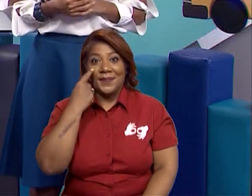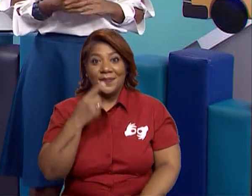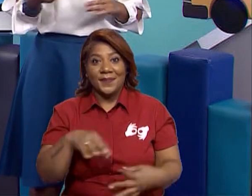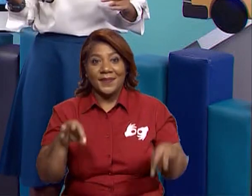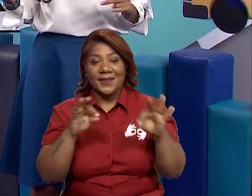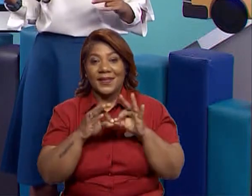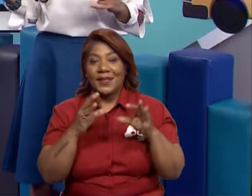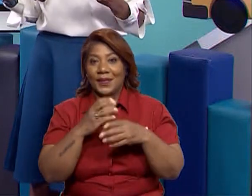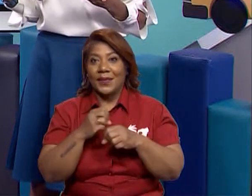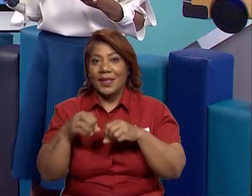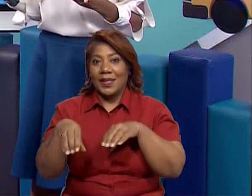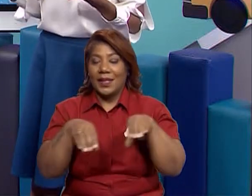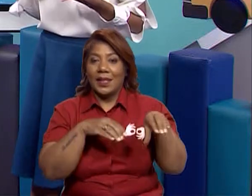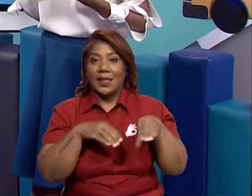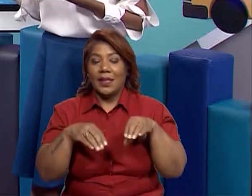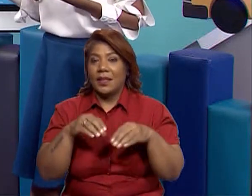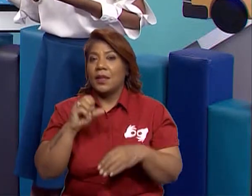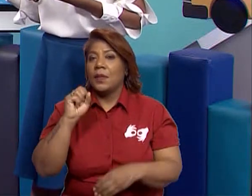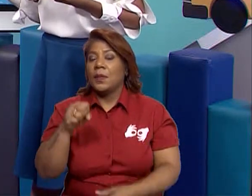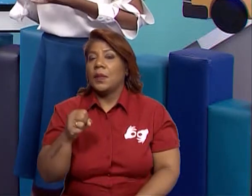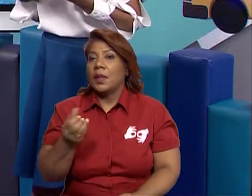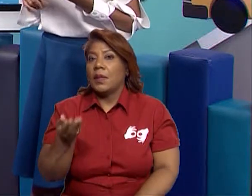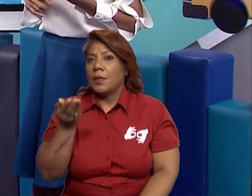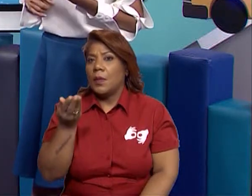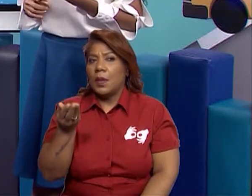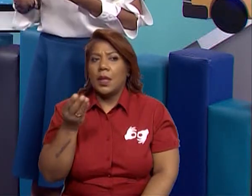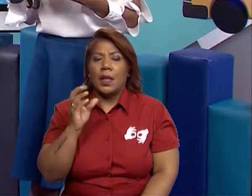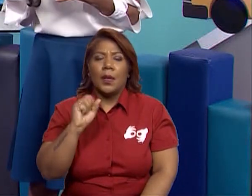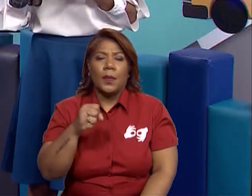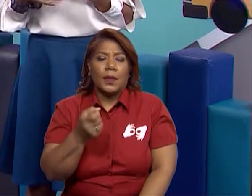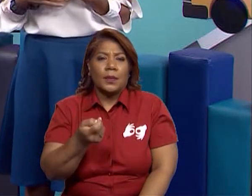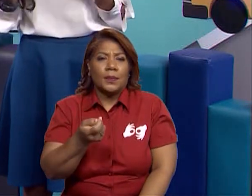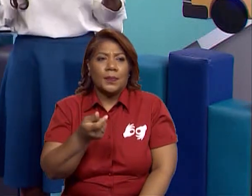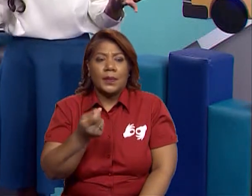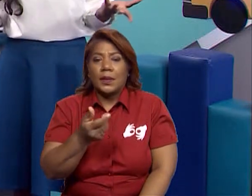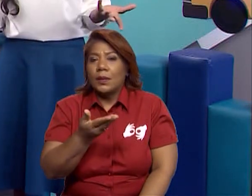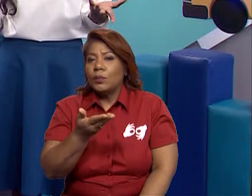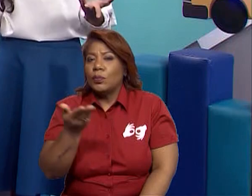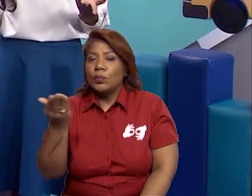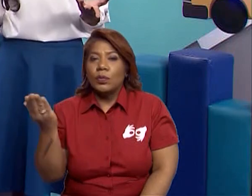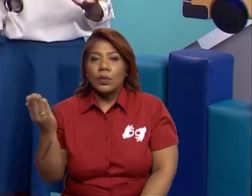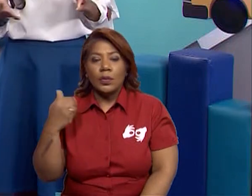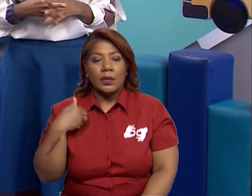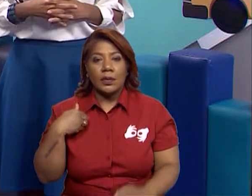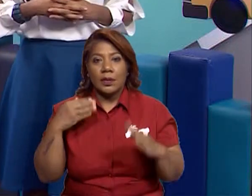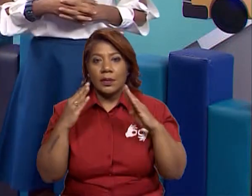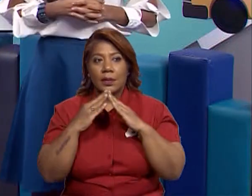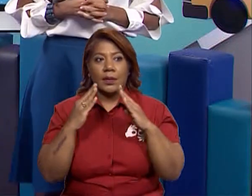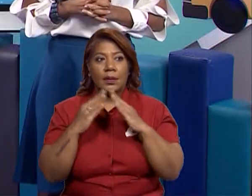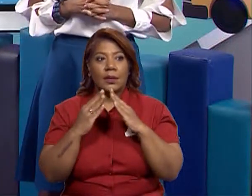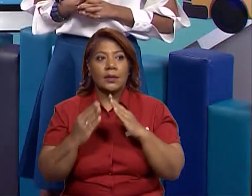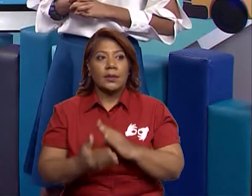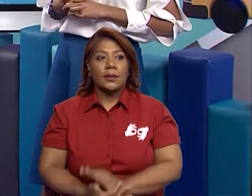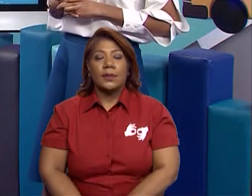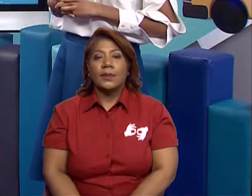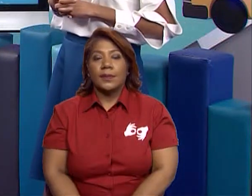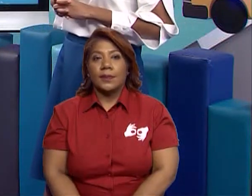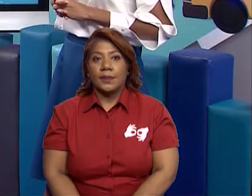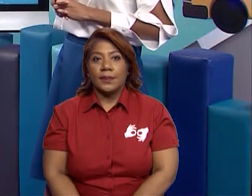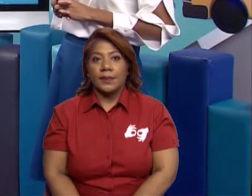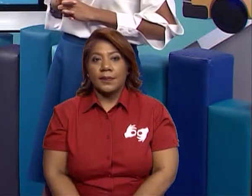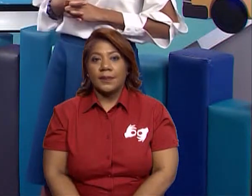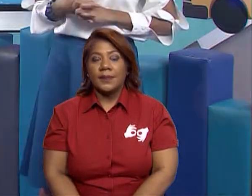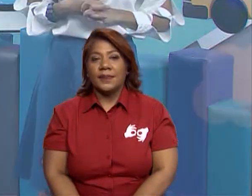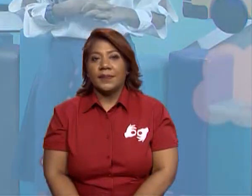tenemos, no maestra? solamente con las monedas, lo pueden hacer con piedras o con otros objetos que tengan también en casa. Así es. Bien,